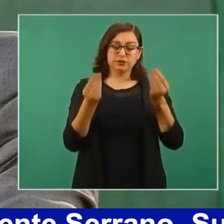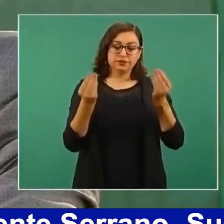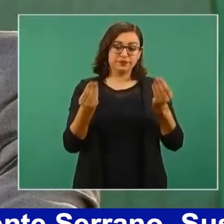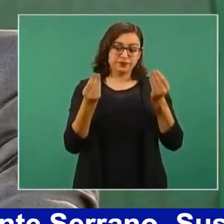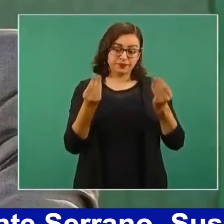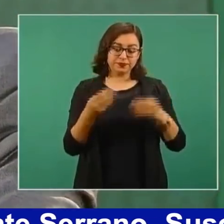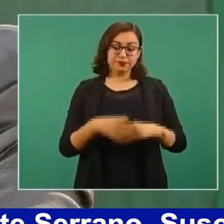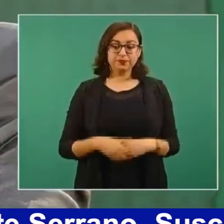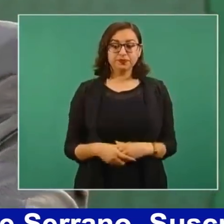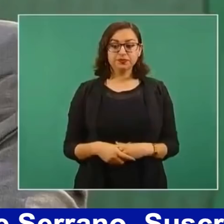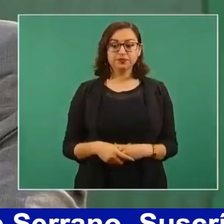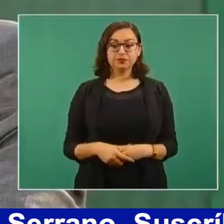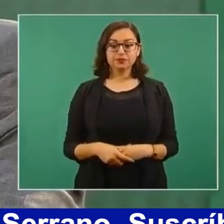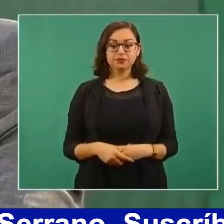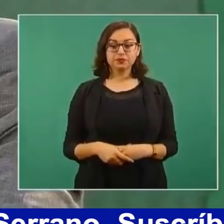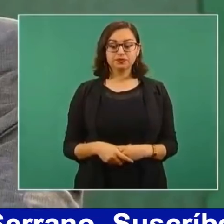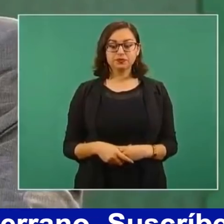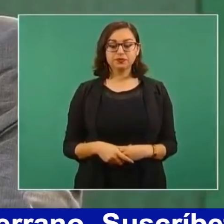Los que vinieron